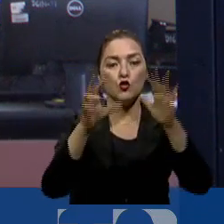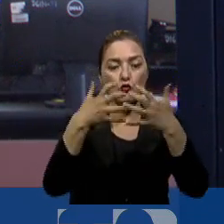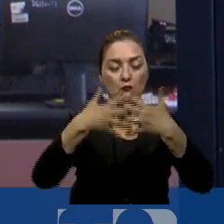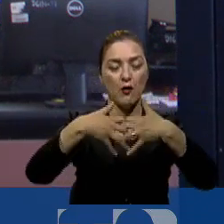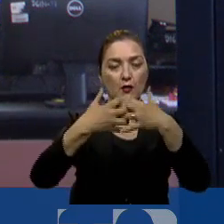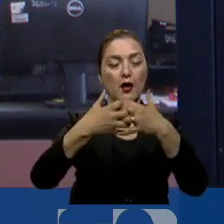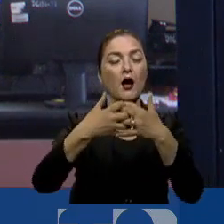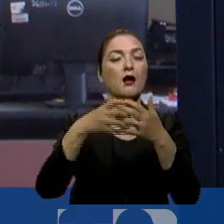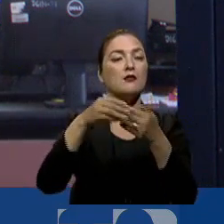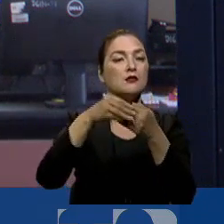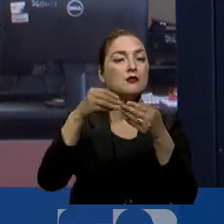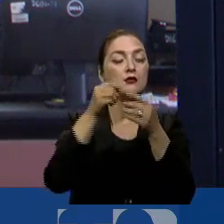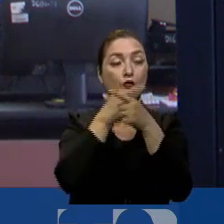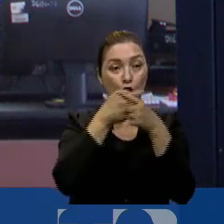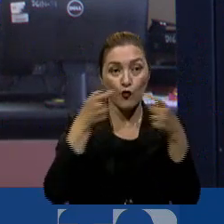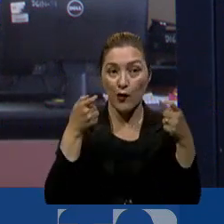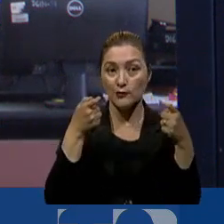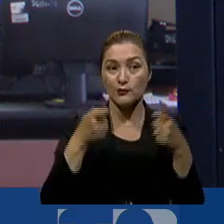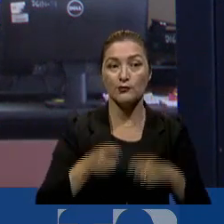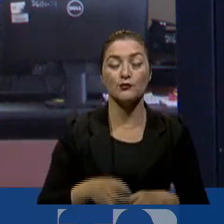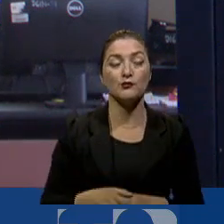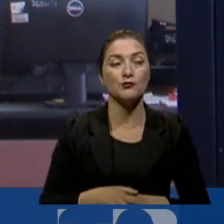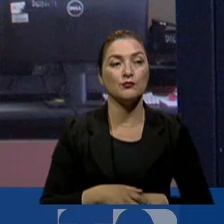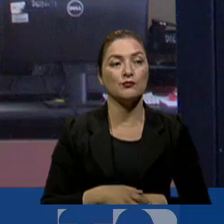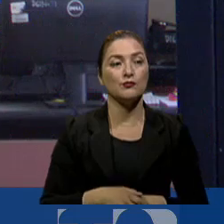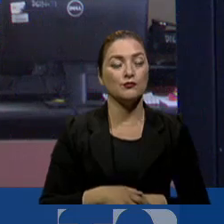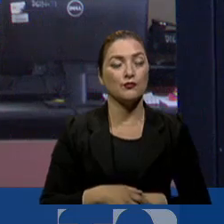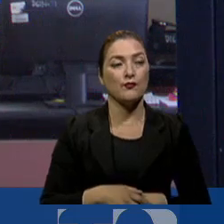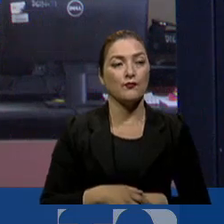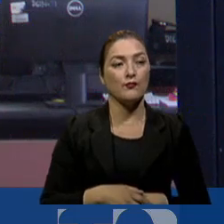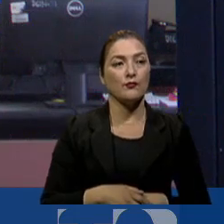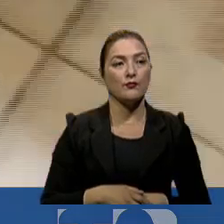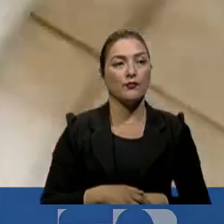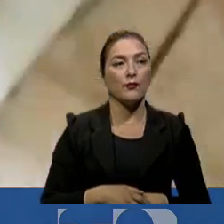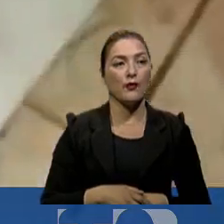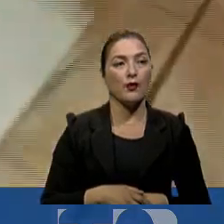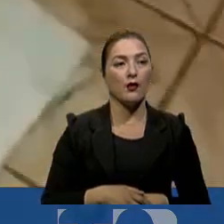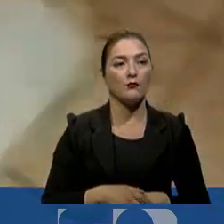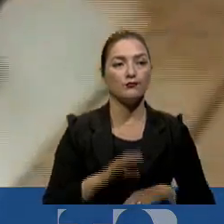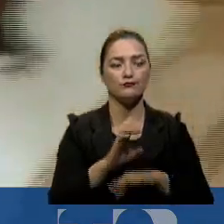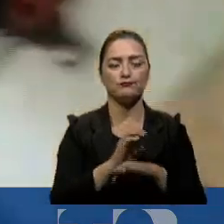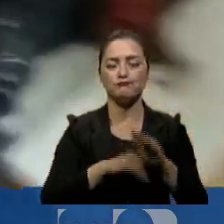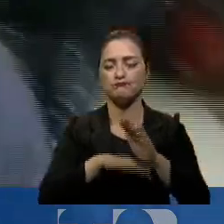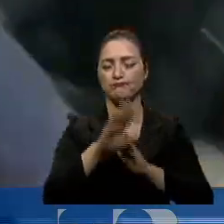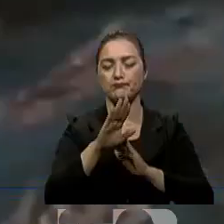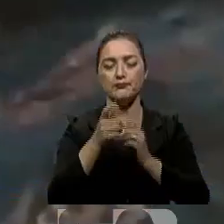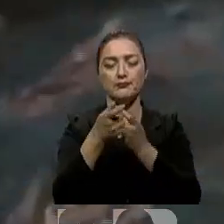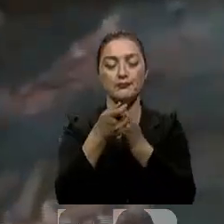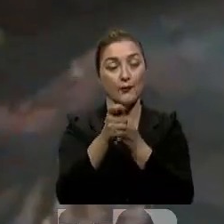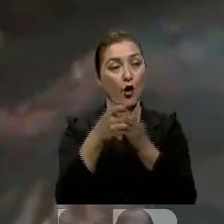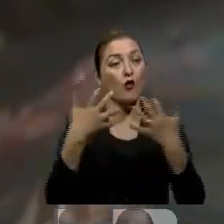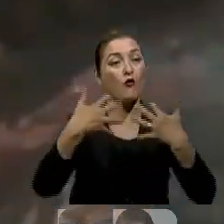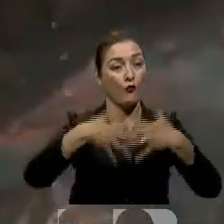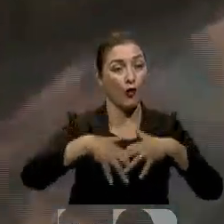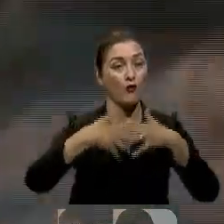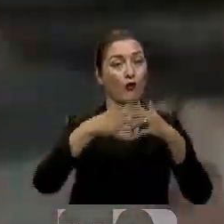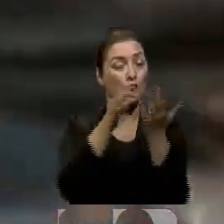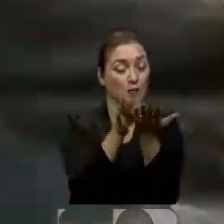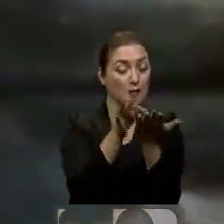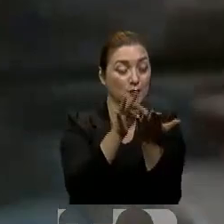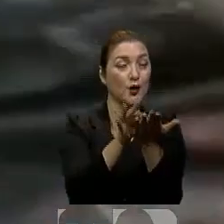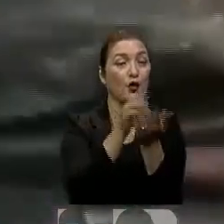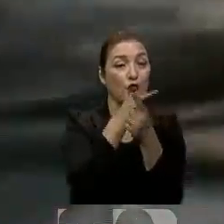moneda falsa. Esto quiere decir que este delito está haciéndose bastante recurrente en nuestro país. El otro taller de fabricación de dinero falso